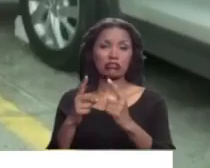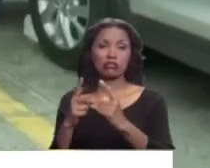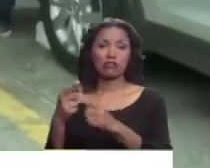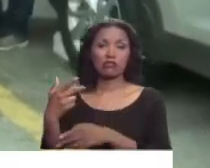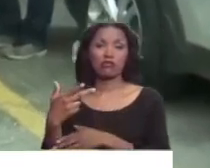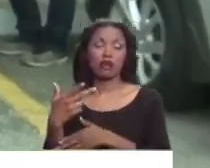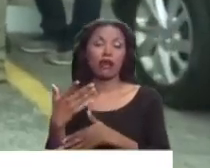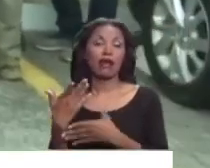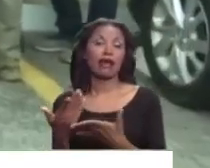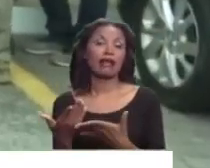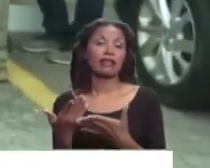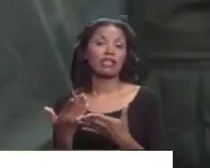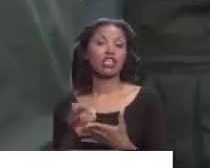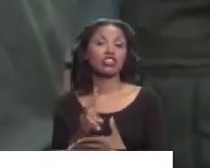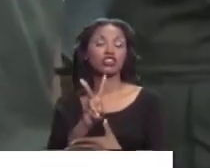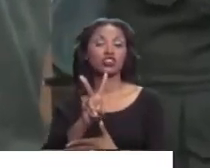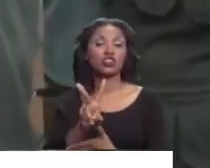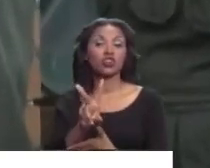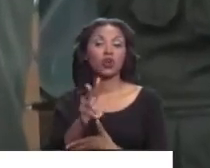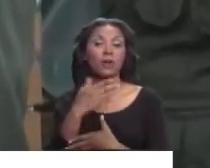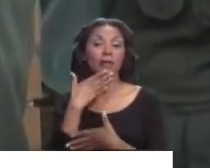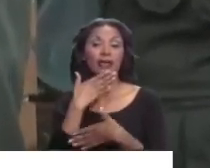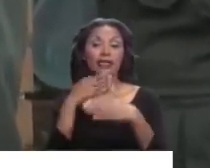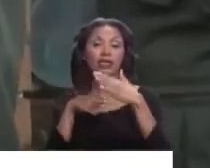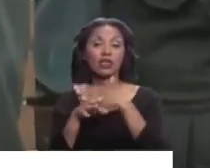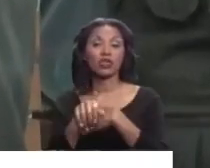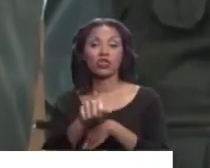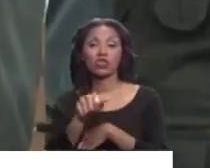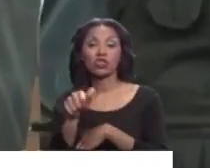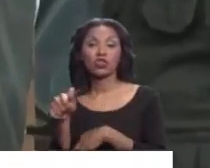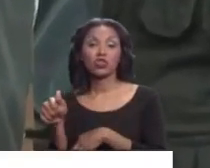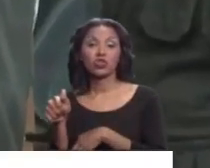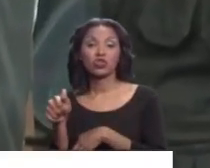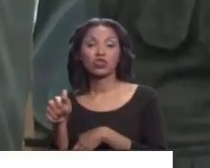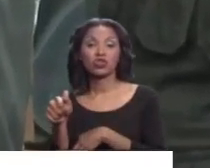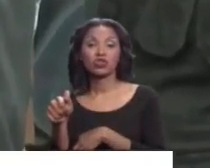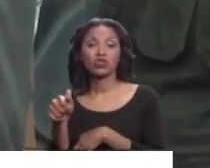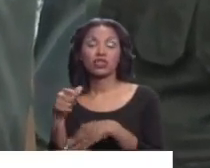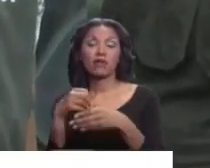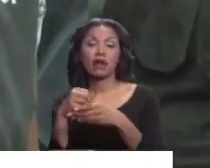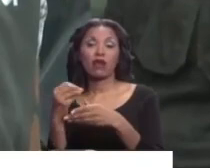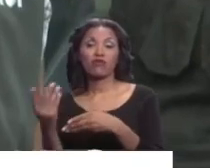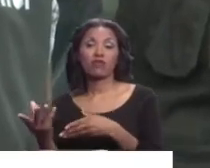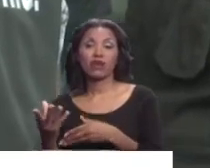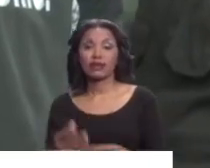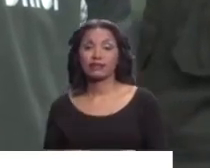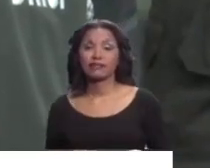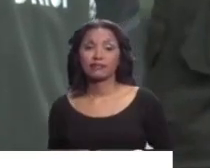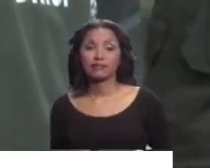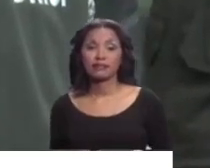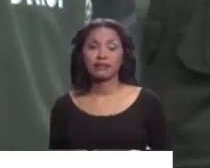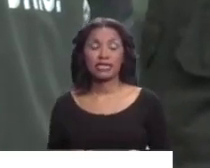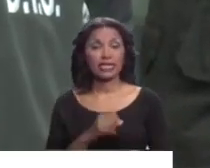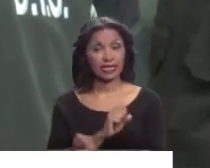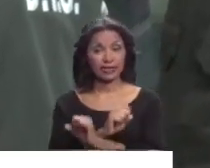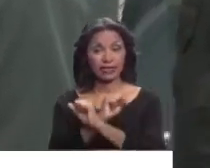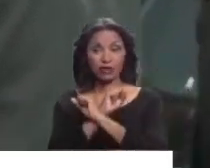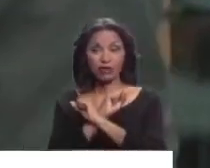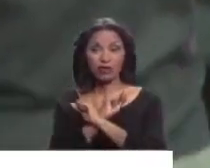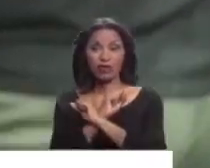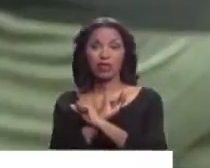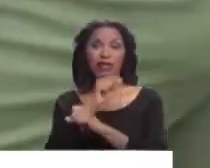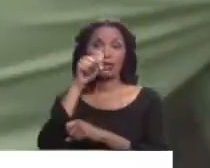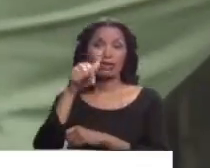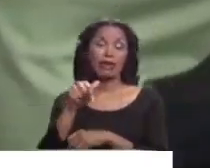y los delincuentes. 2 de ellos ingresaron mientras que otros se encontraban en la parte de afuera. Un sistema de seguridad que tenía el